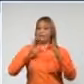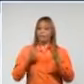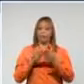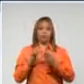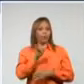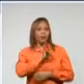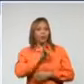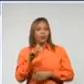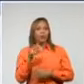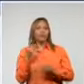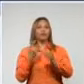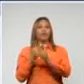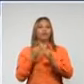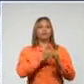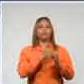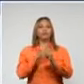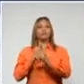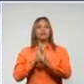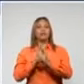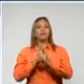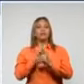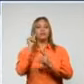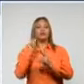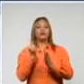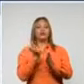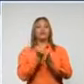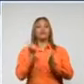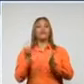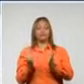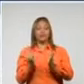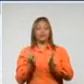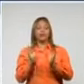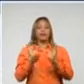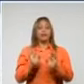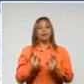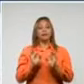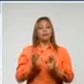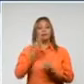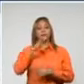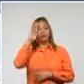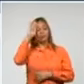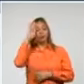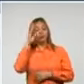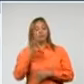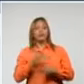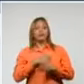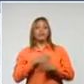los contactos de casos confirmados, que realmente ya en Cuba representa el